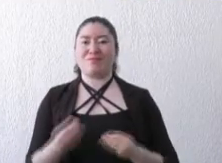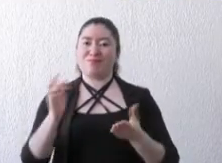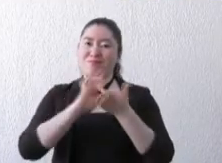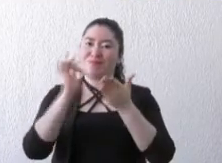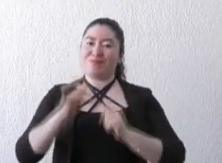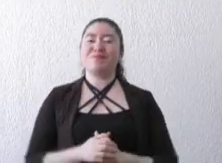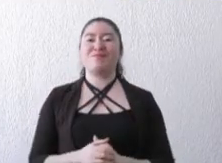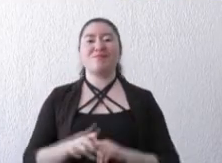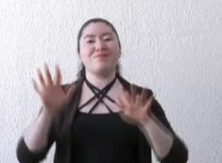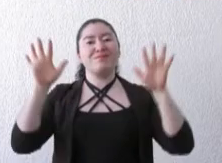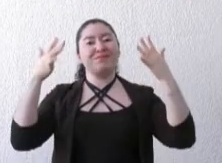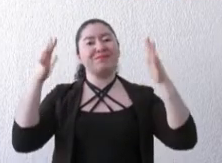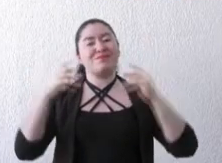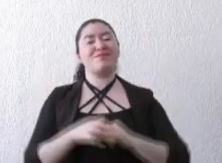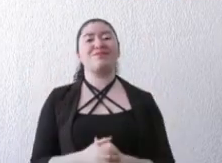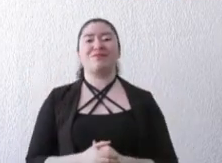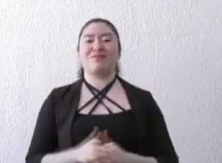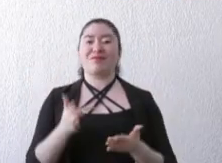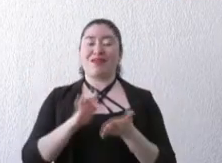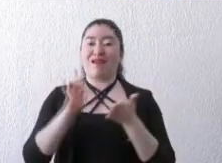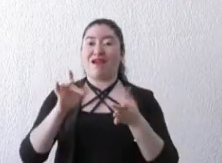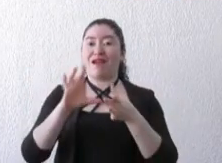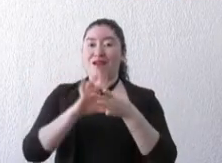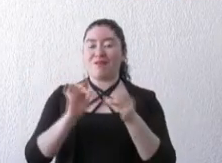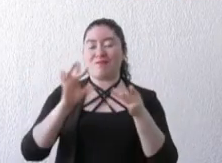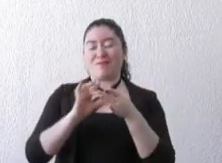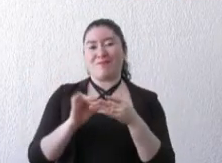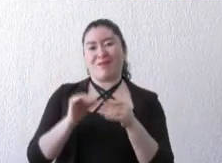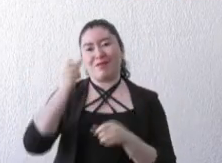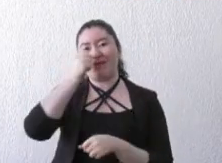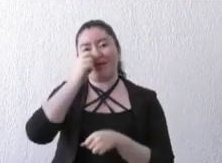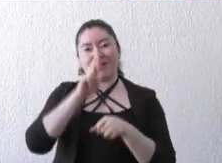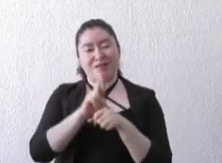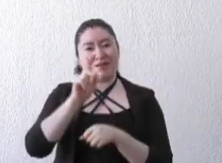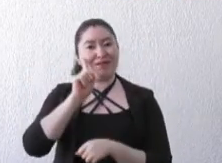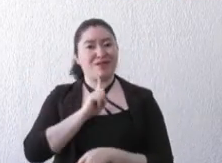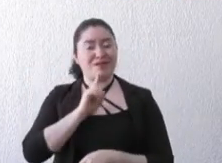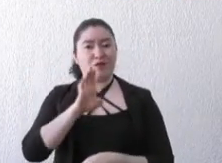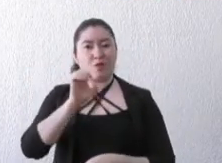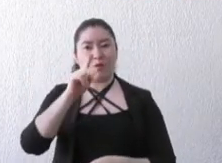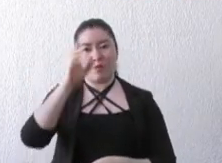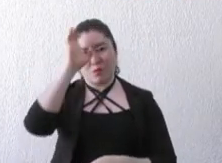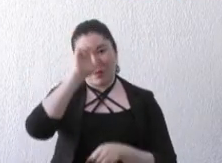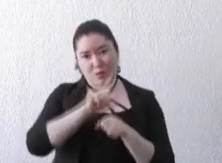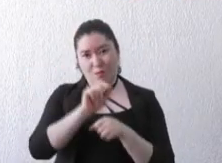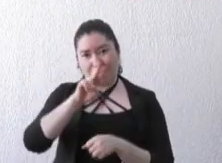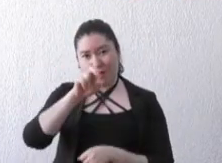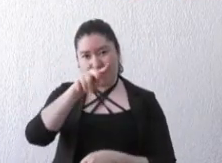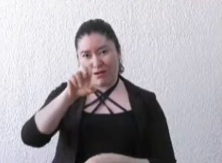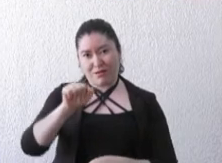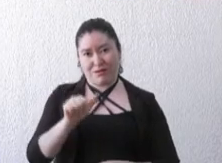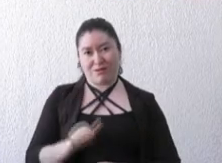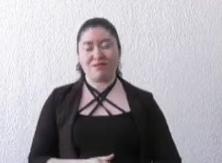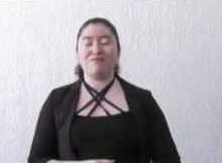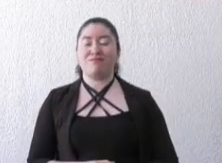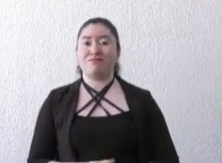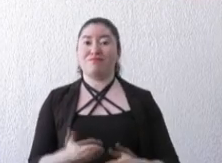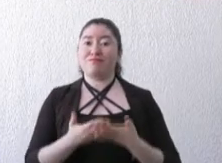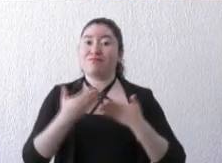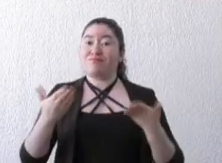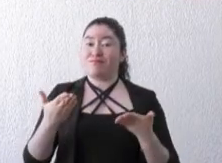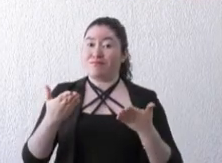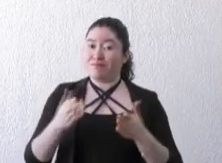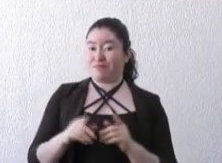Agradecemos el uso de la voz de la secretaria de Cultura de esta ciudad, Vanessa Bohórquez López. A continuación, damas